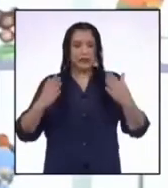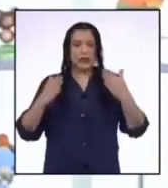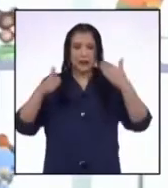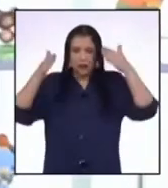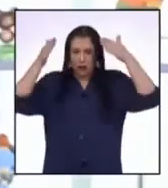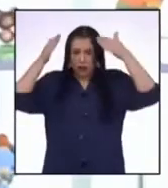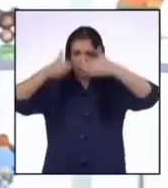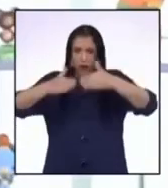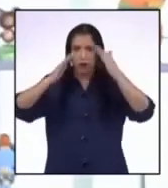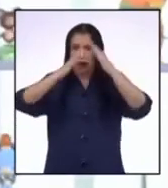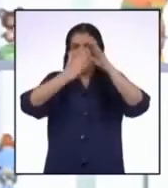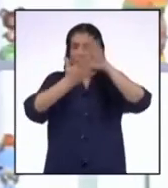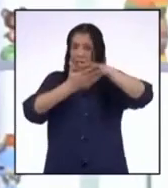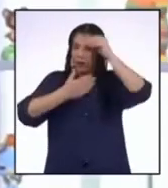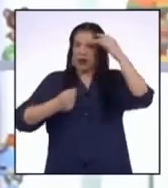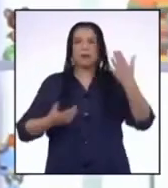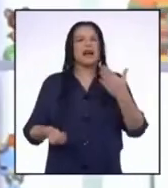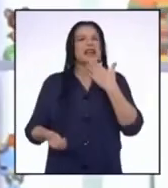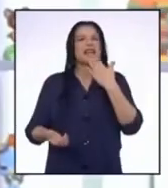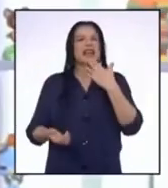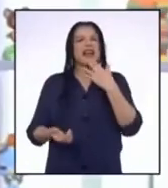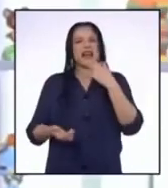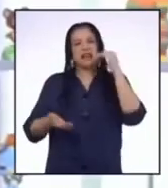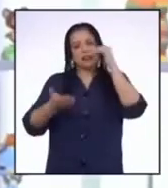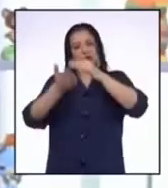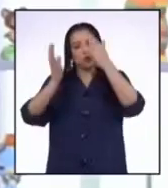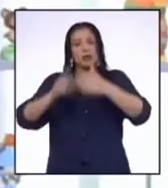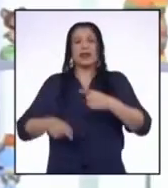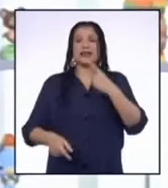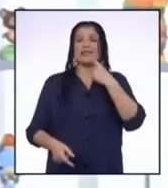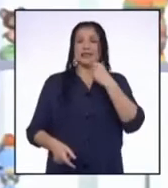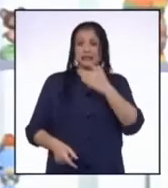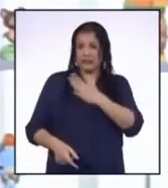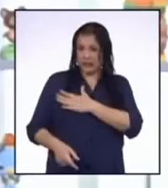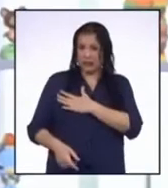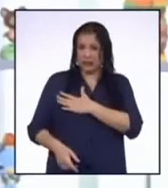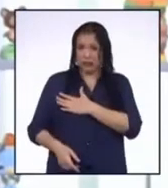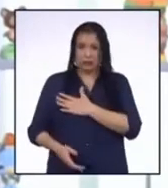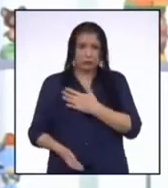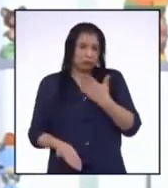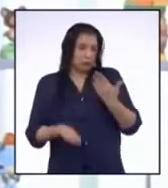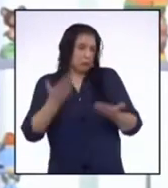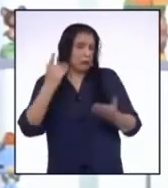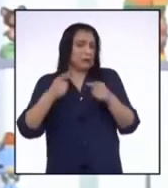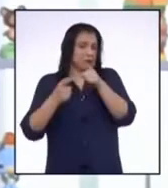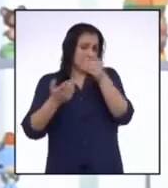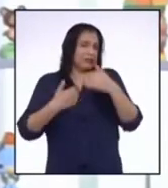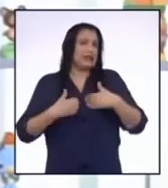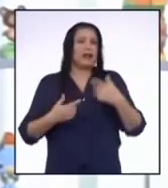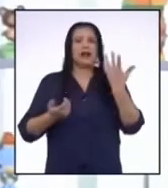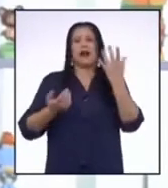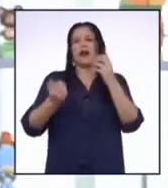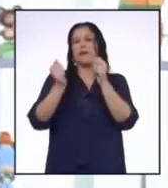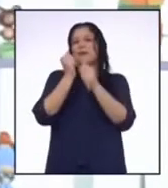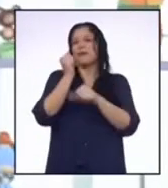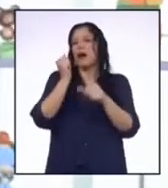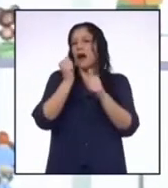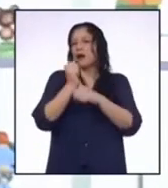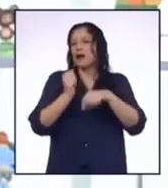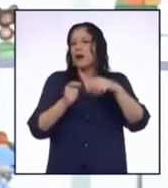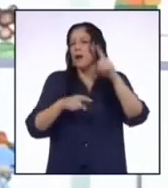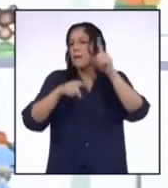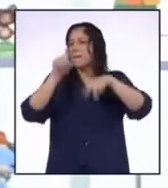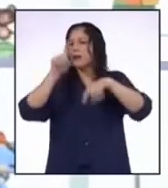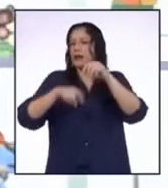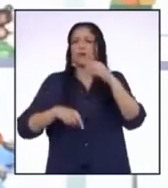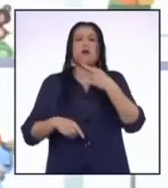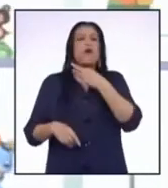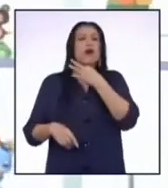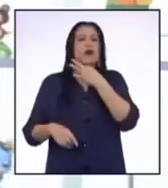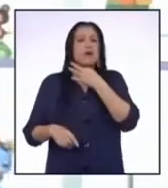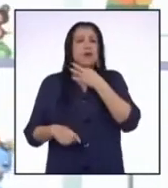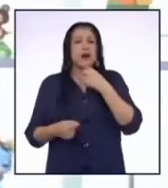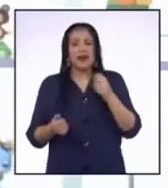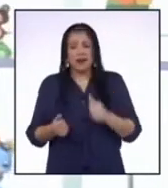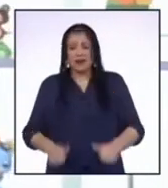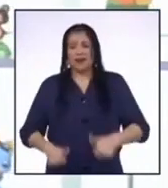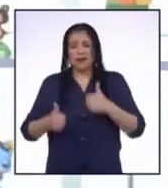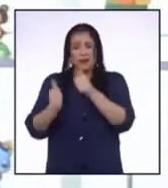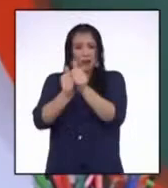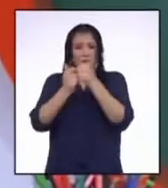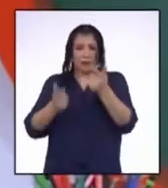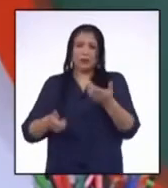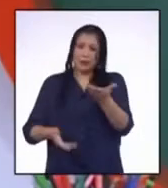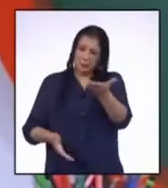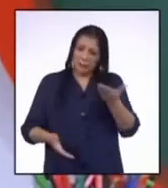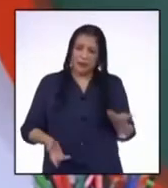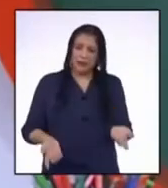dirigido a ustedes, chicas y chicos de quinto de secundaria, si tienen un hermano, primo o abuela que viva con ustedes, invítenlos a